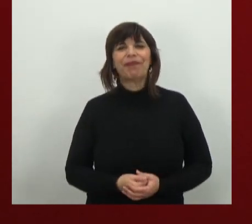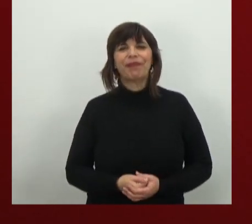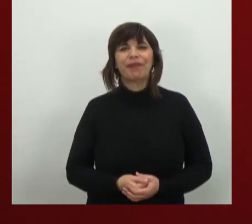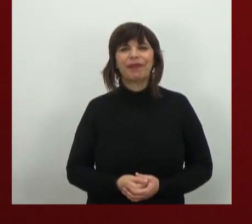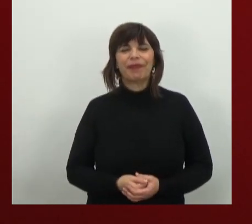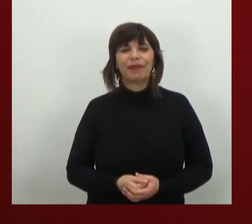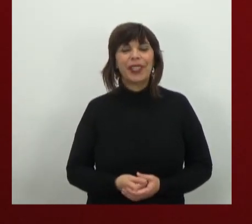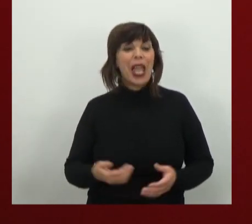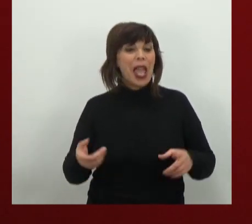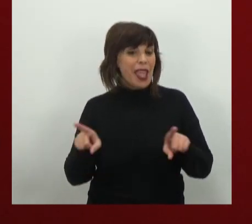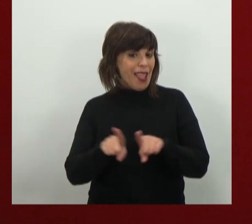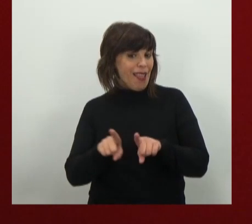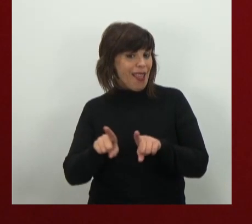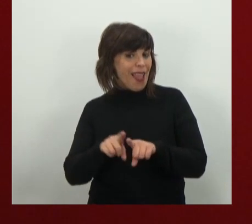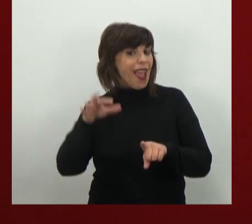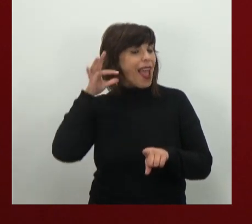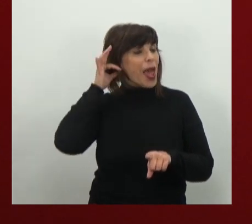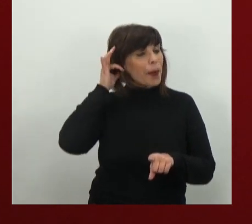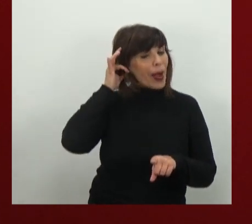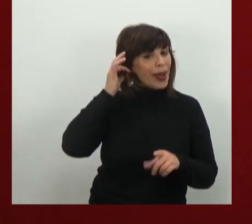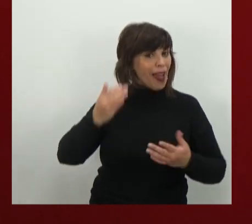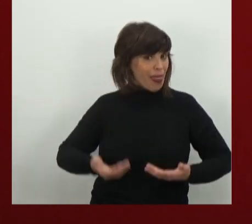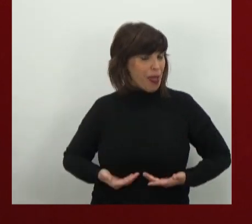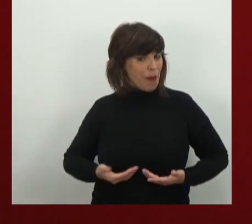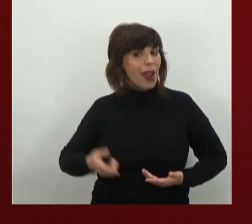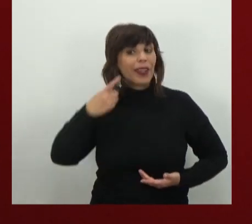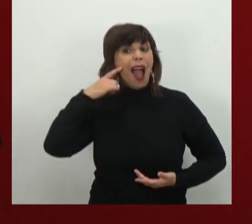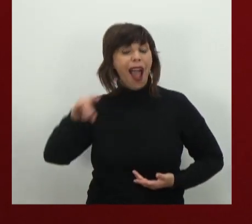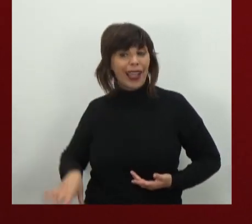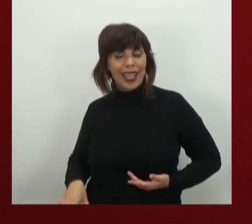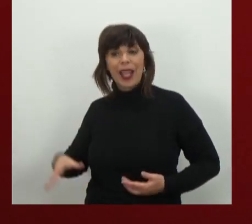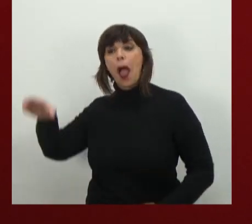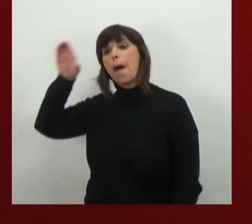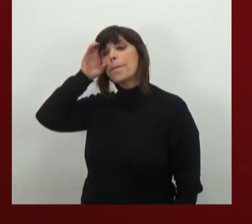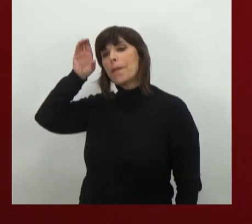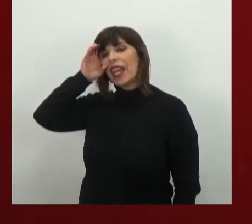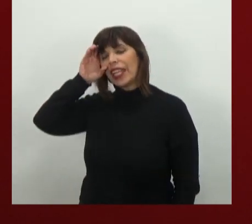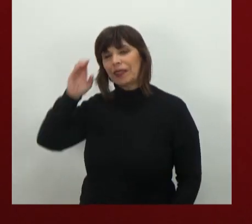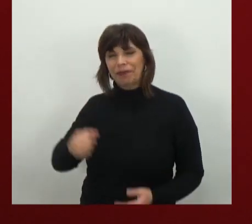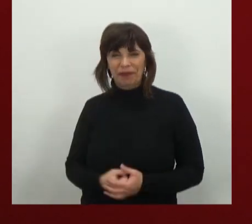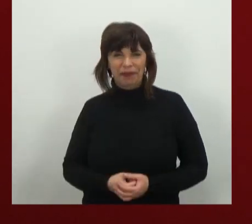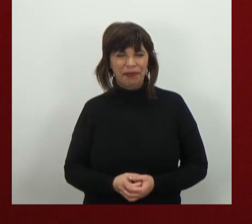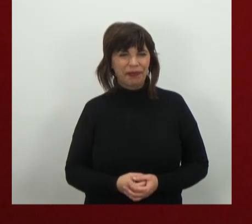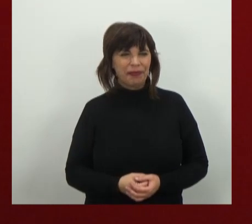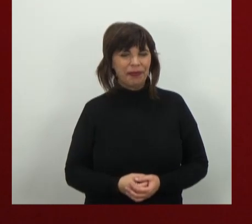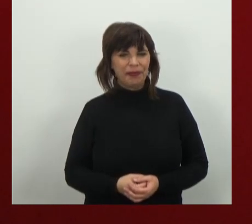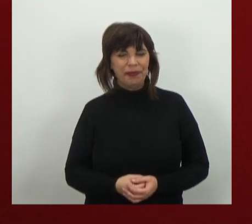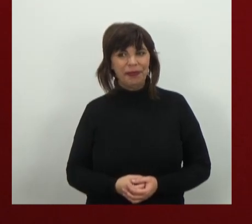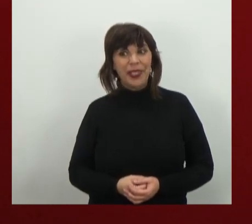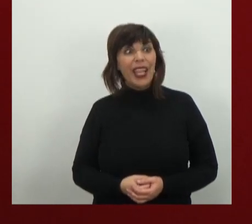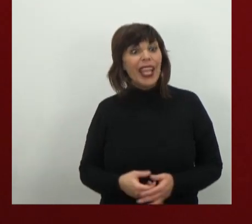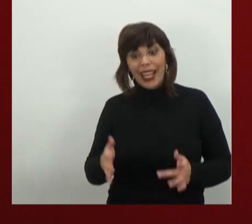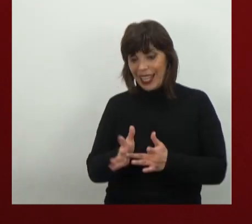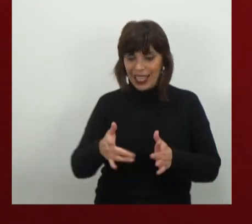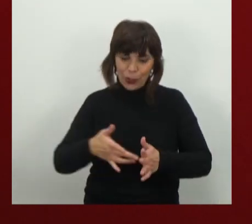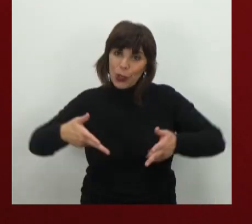Y Marta tenía una hermana que se llamaba María. Pero María, la cual sentándose a los pies de